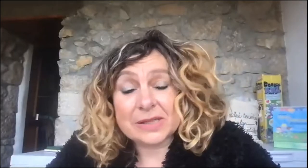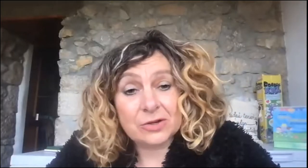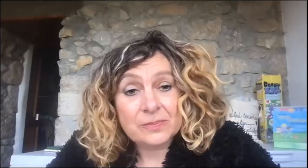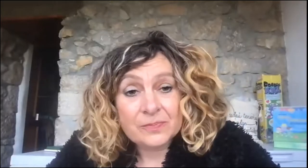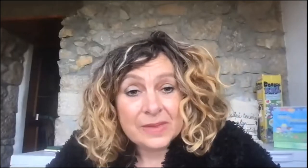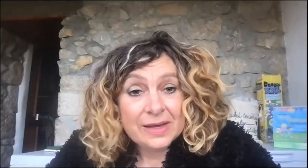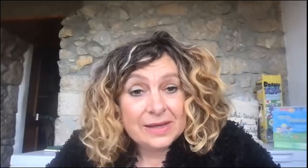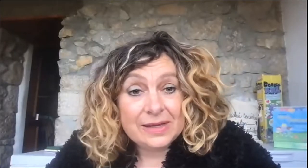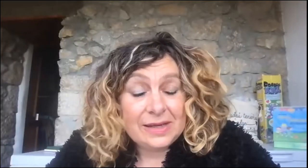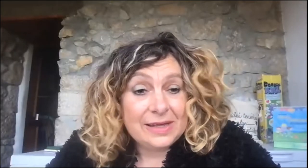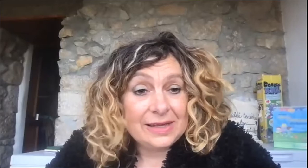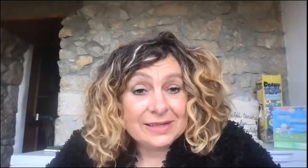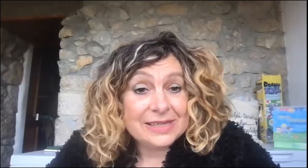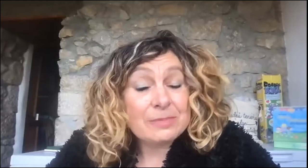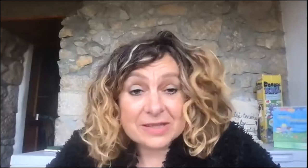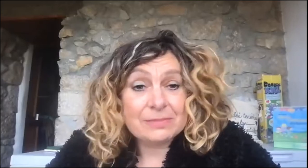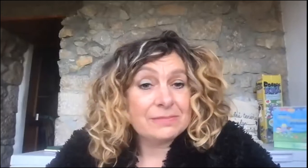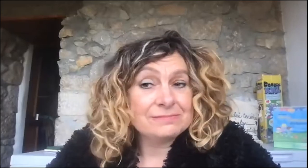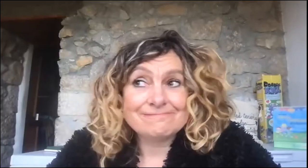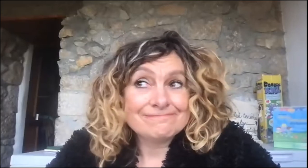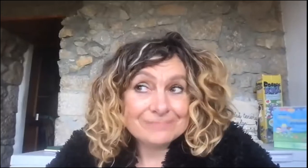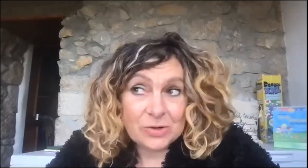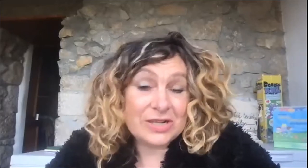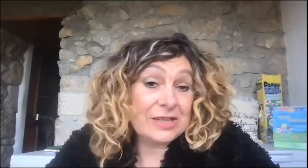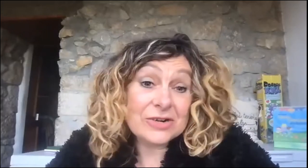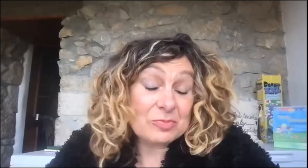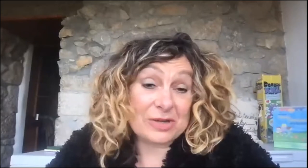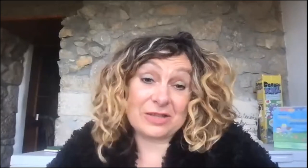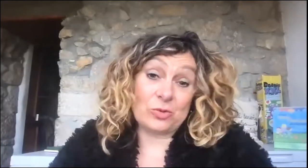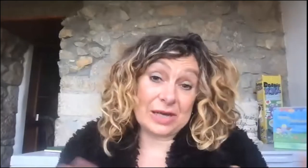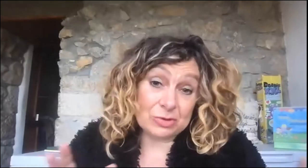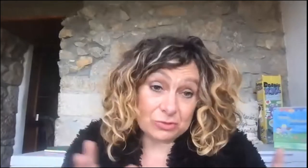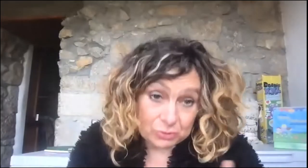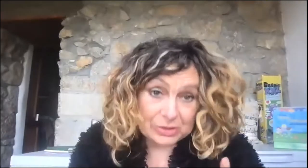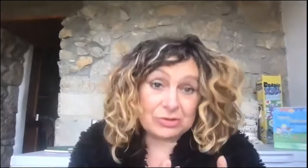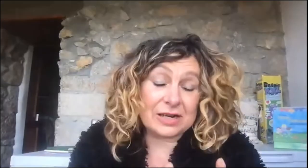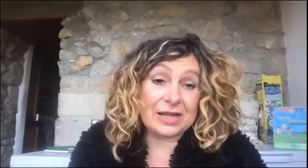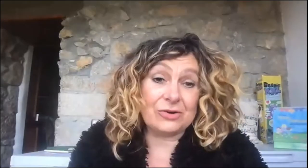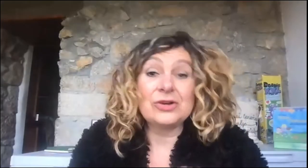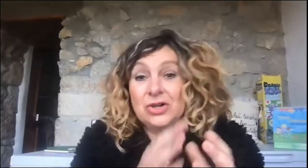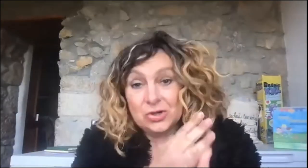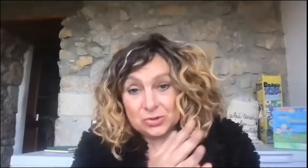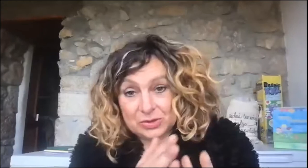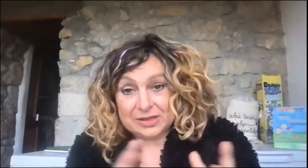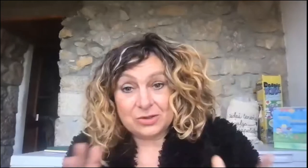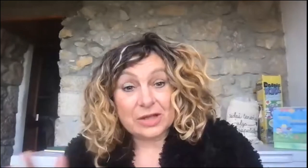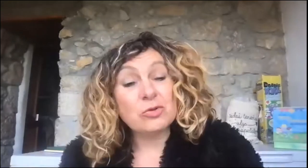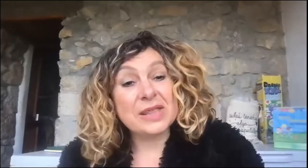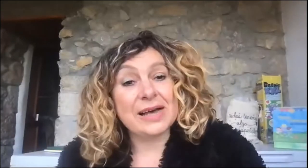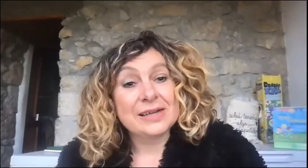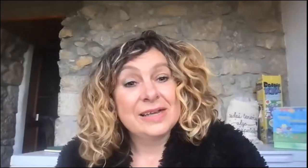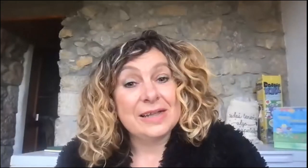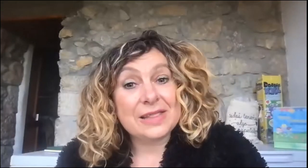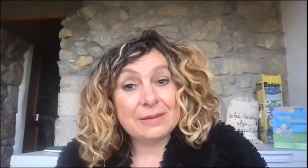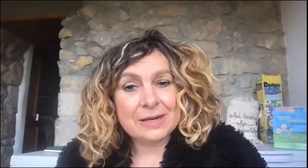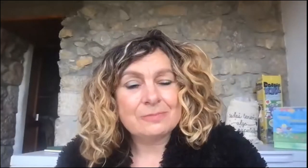del patio. Y ahí pasan horas y horas, porque si juntamos cuánto es el recreo durante toda su